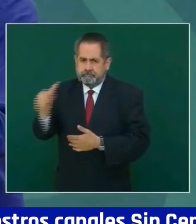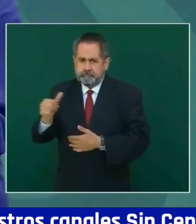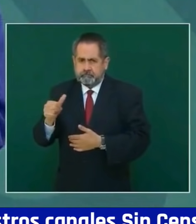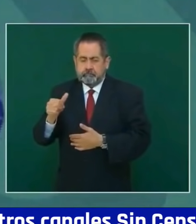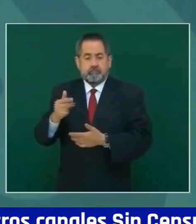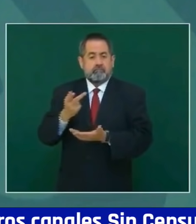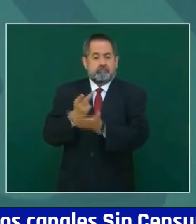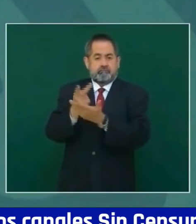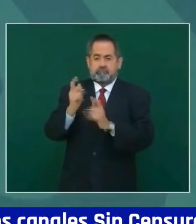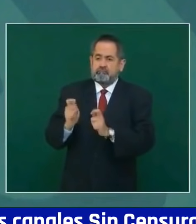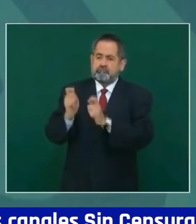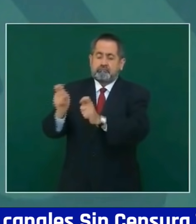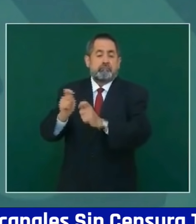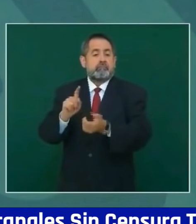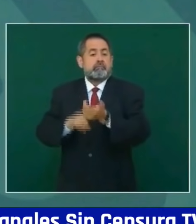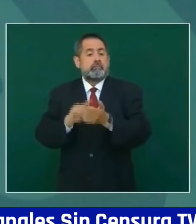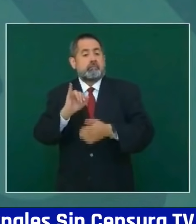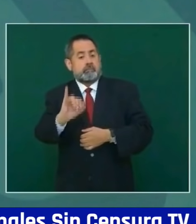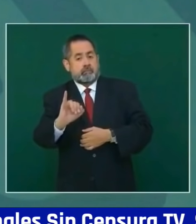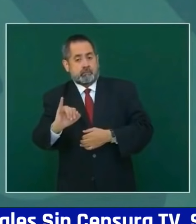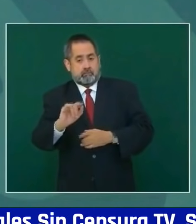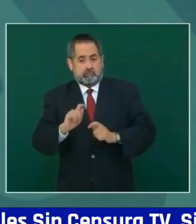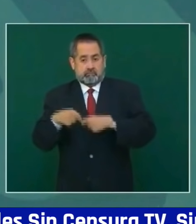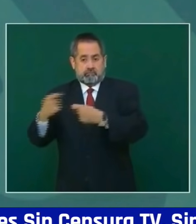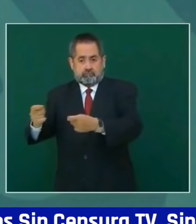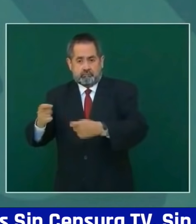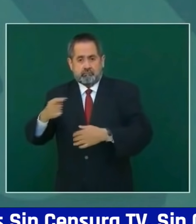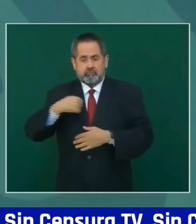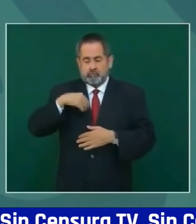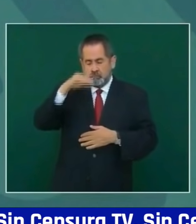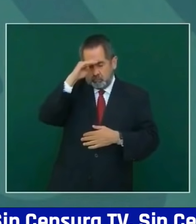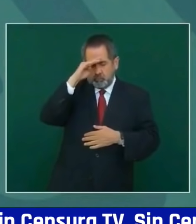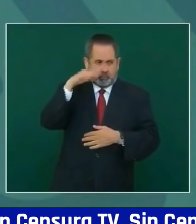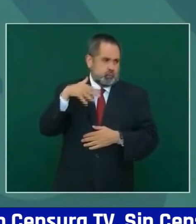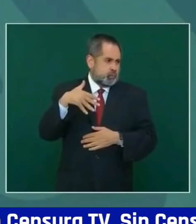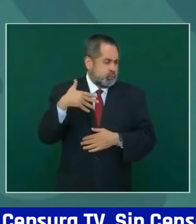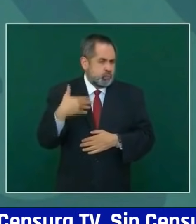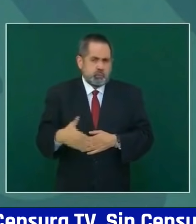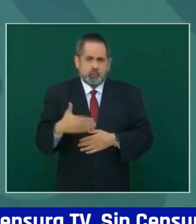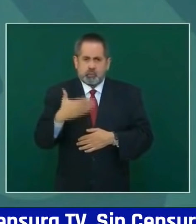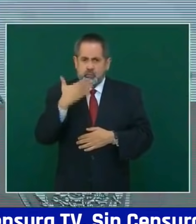entregar la medalla el jueves. Lo considero algo